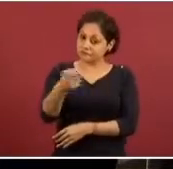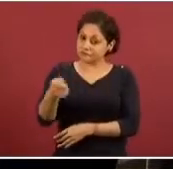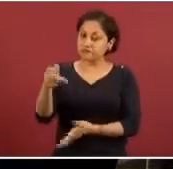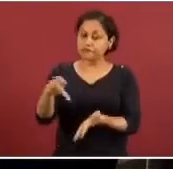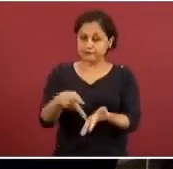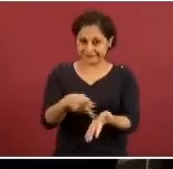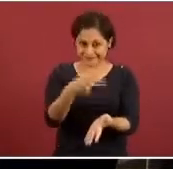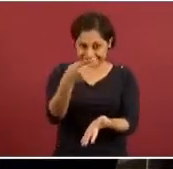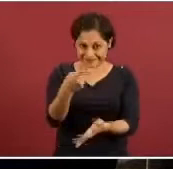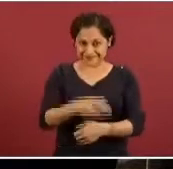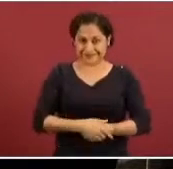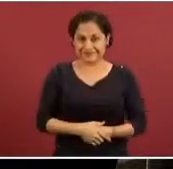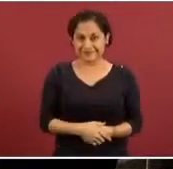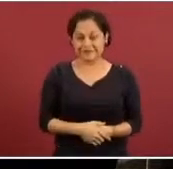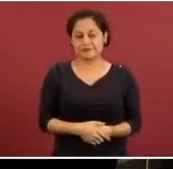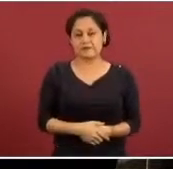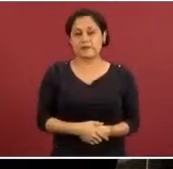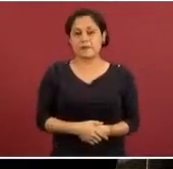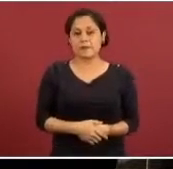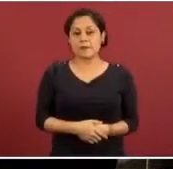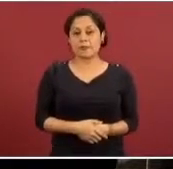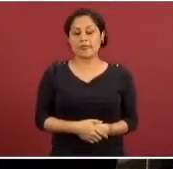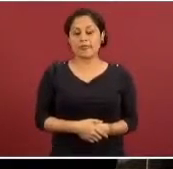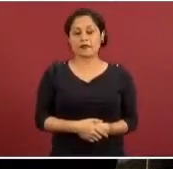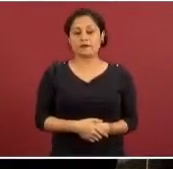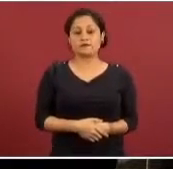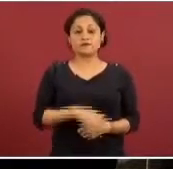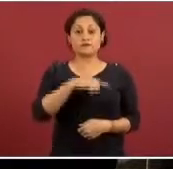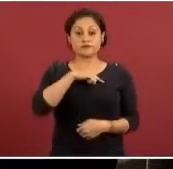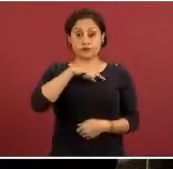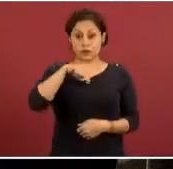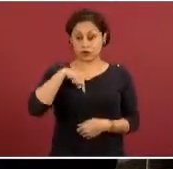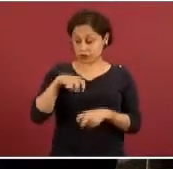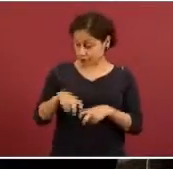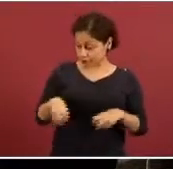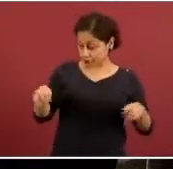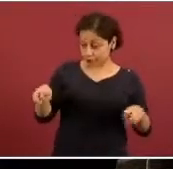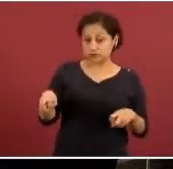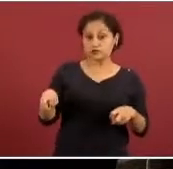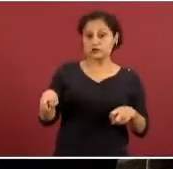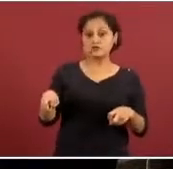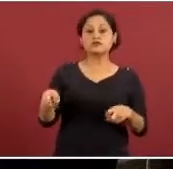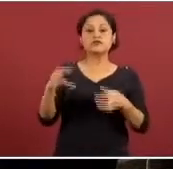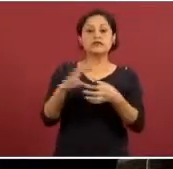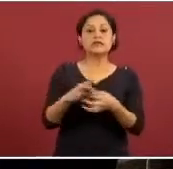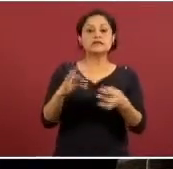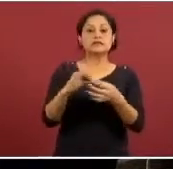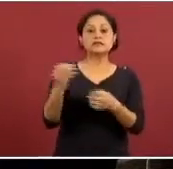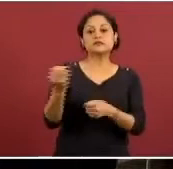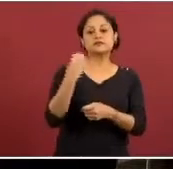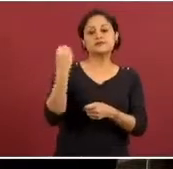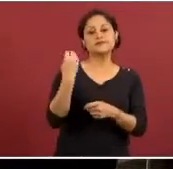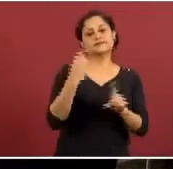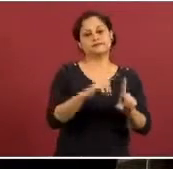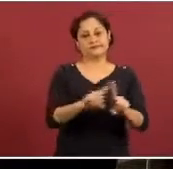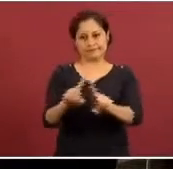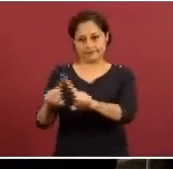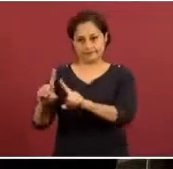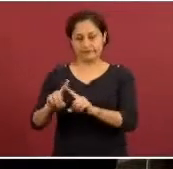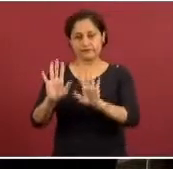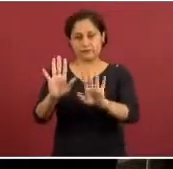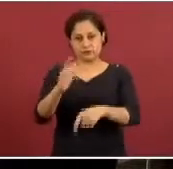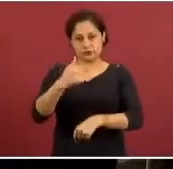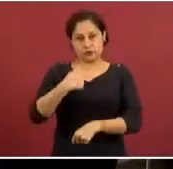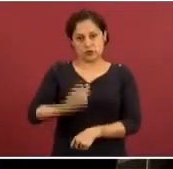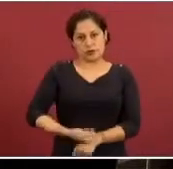nuevamente. Nosotros en esta ocasión vamos a manejar varias presentaciones. En un inicio voy a